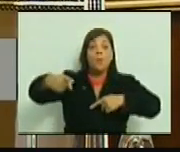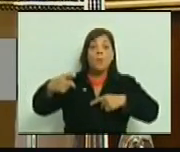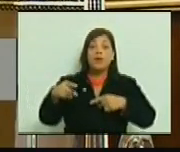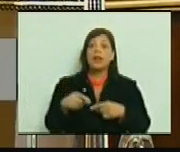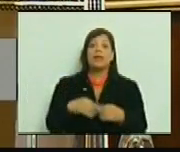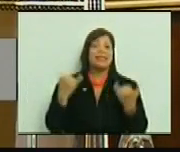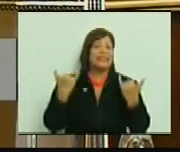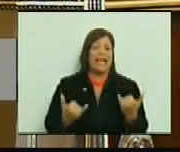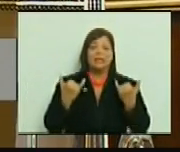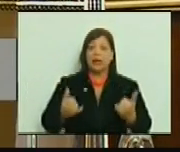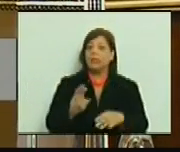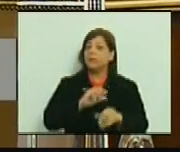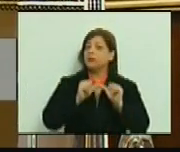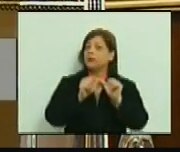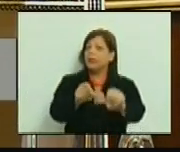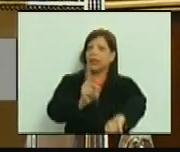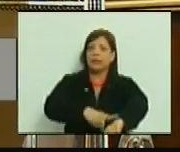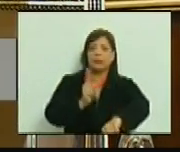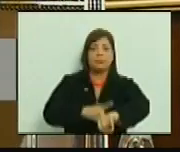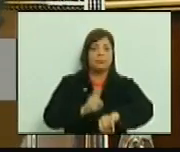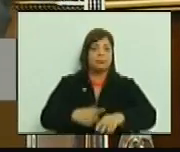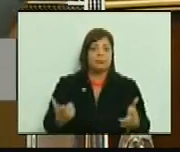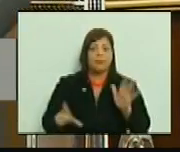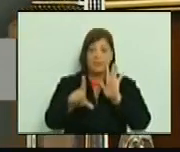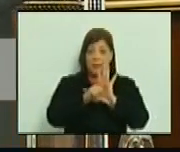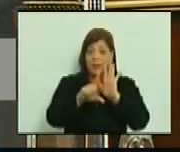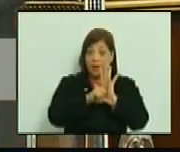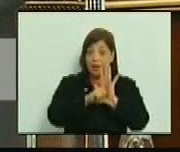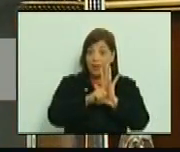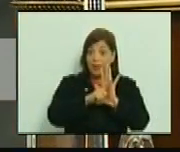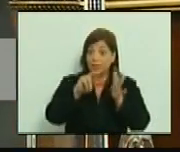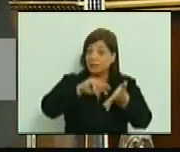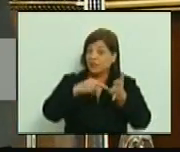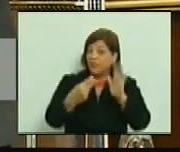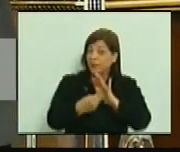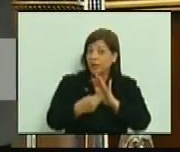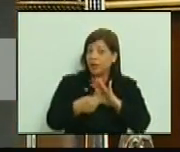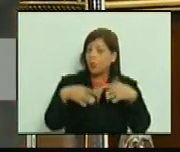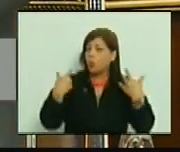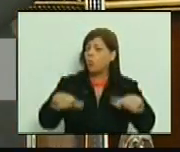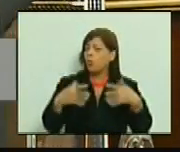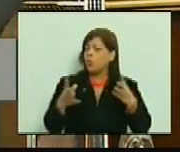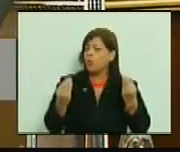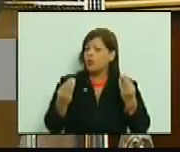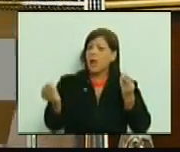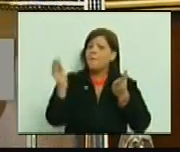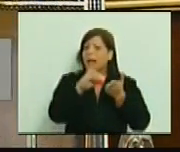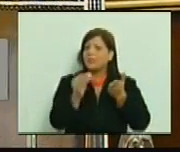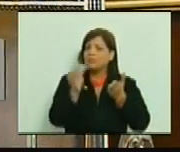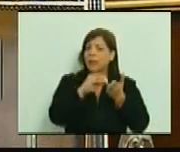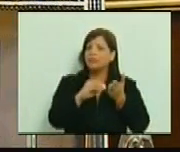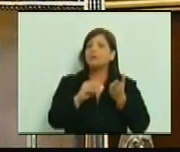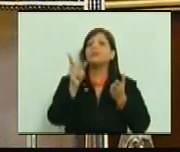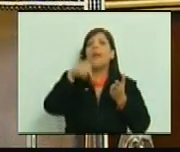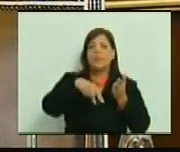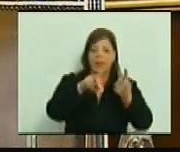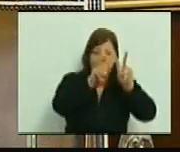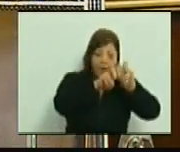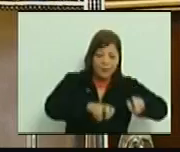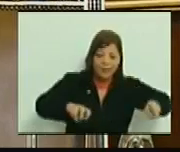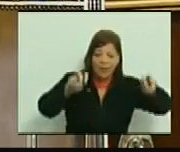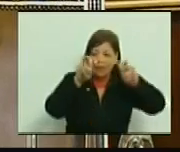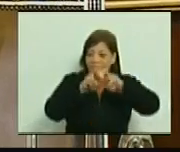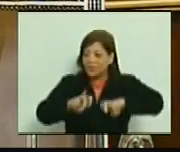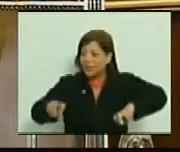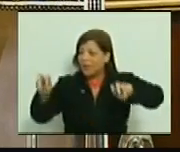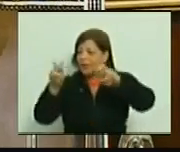mañana. Porque viendo esta ley, nos estamos dando cuenta que hay una serie de leyes que nosotros tenemos que revisar,